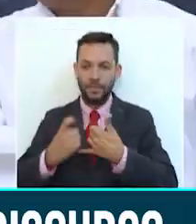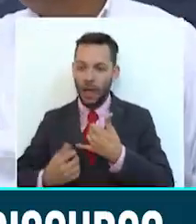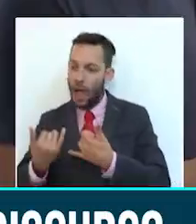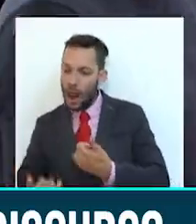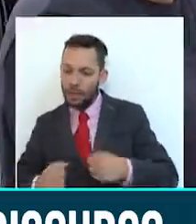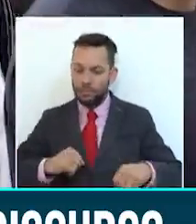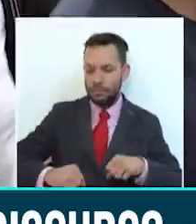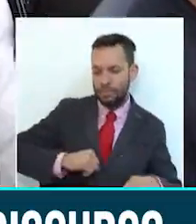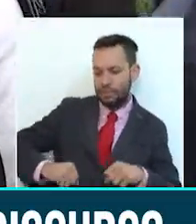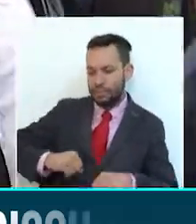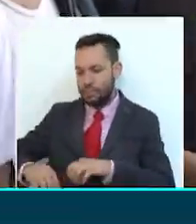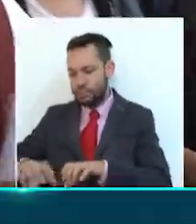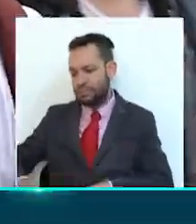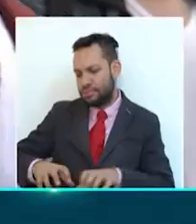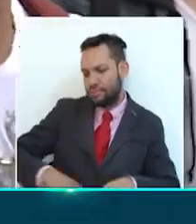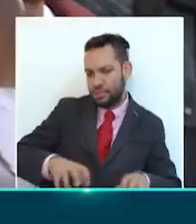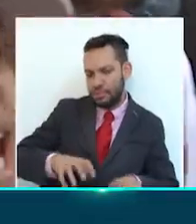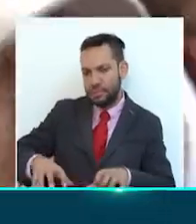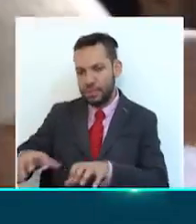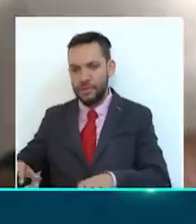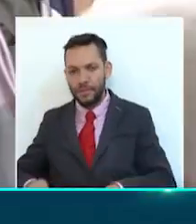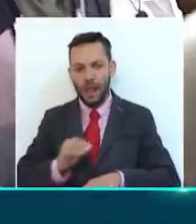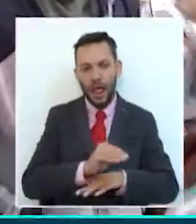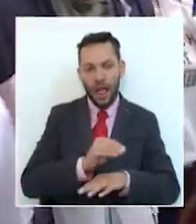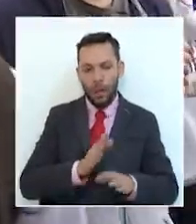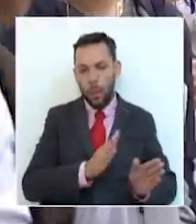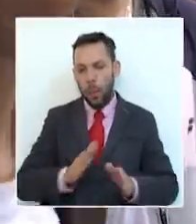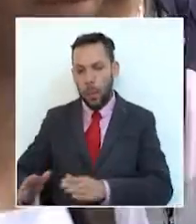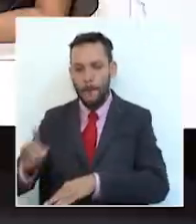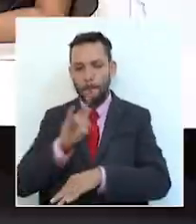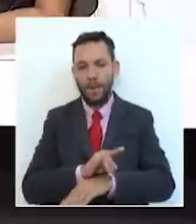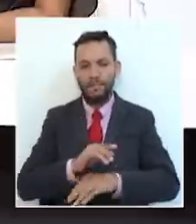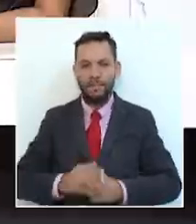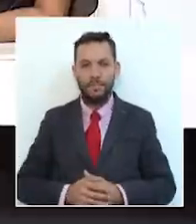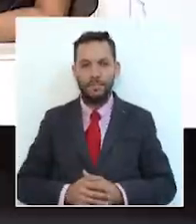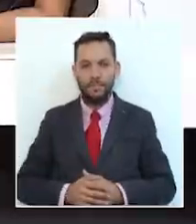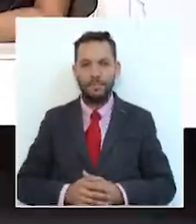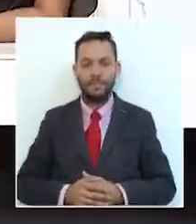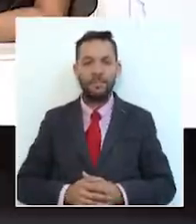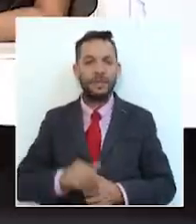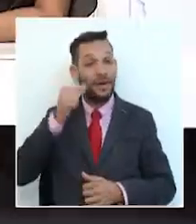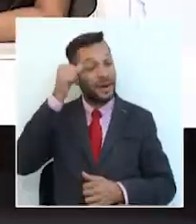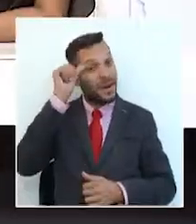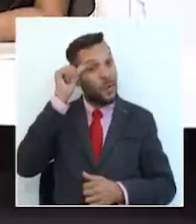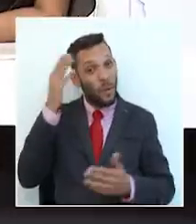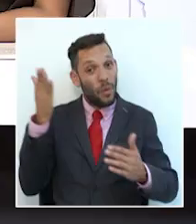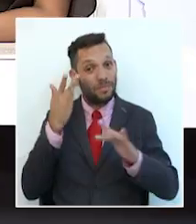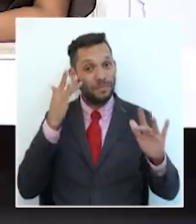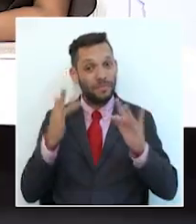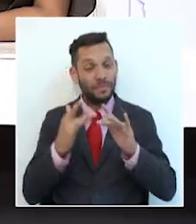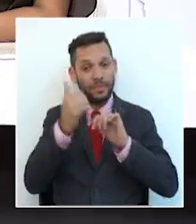donde tradicionalmente las protestas han sido localizadas y sectorizadas. Recuerde seguirnos en nuestras redes